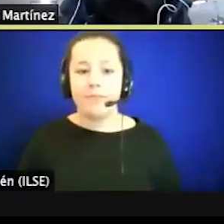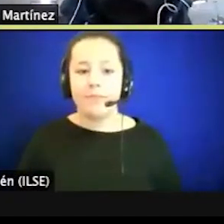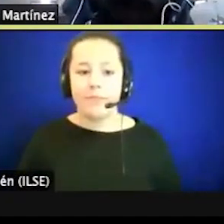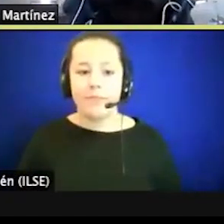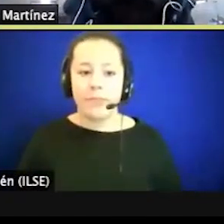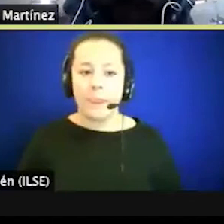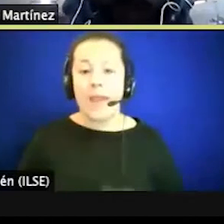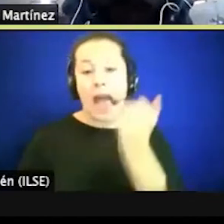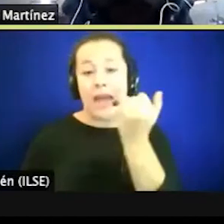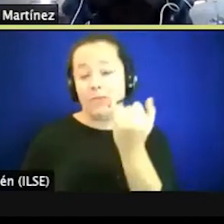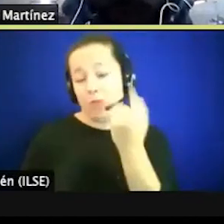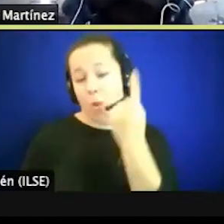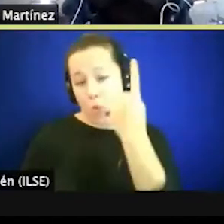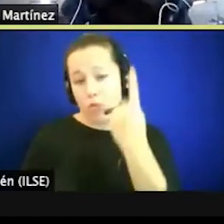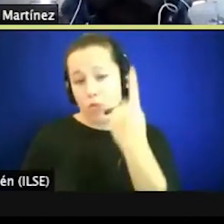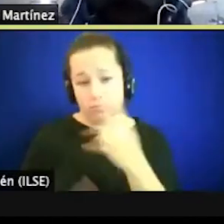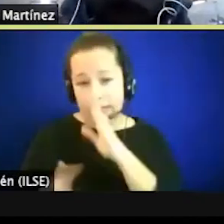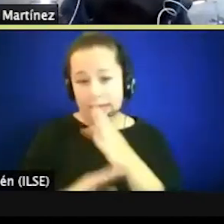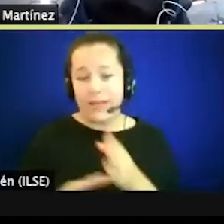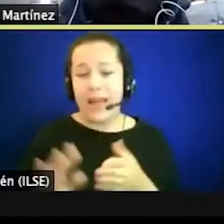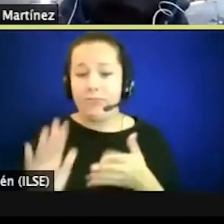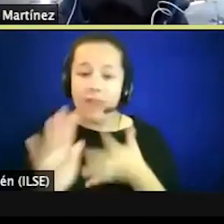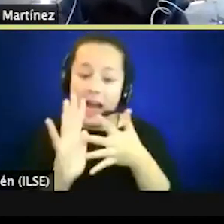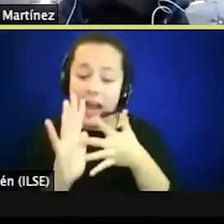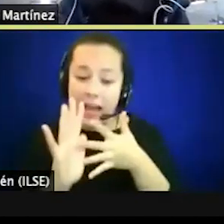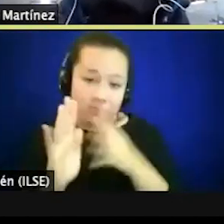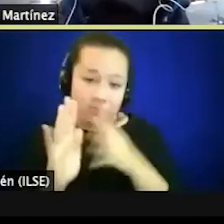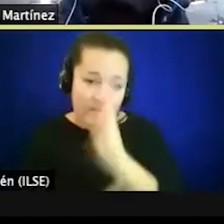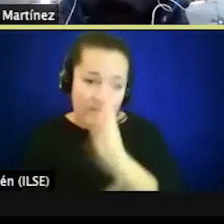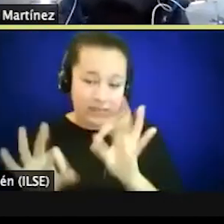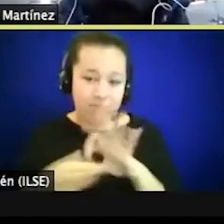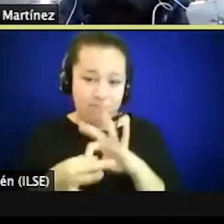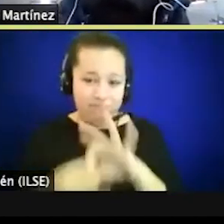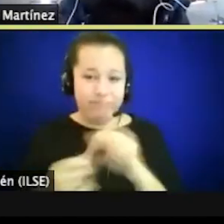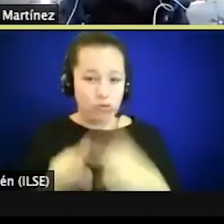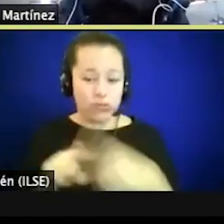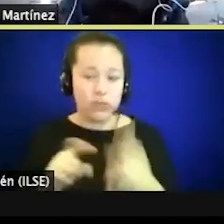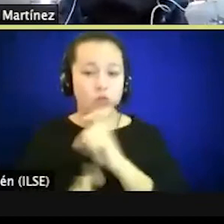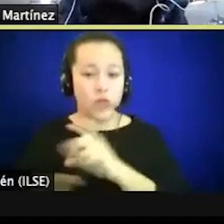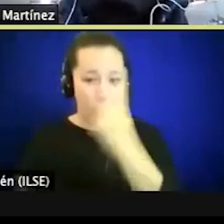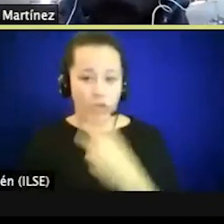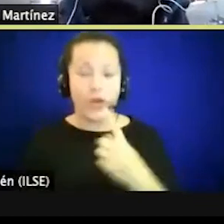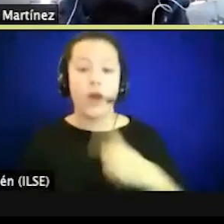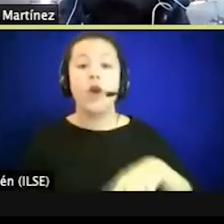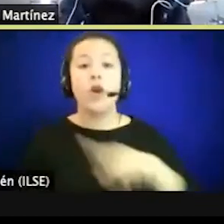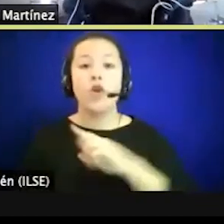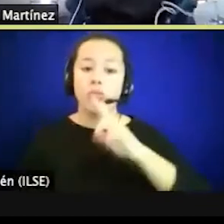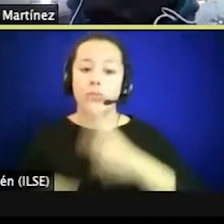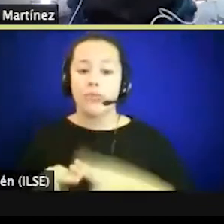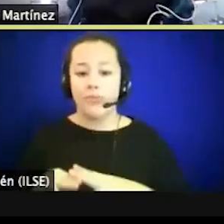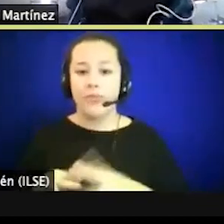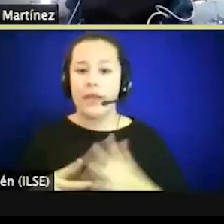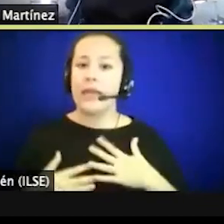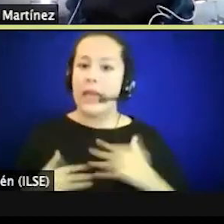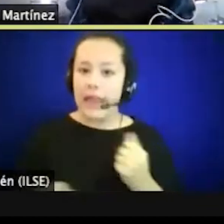afecta directamente a las actividades más relacionadas con la Fundación 11, que sería el vertical que llamamos Health and Care, donde nos